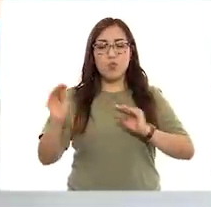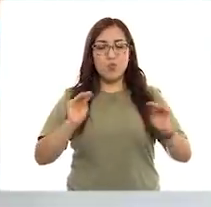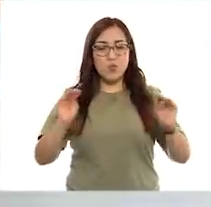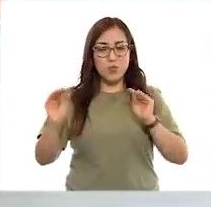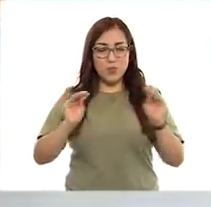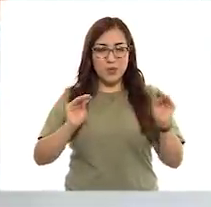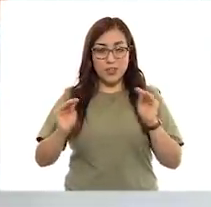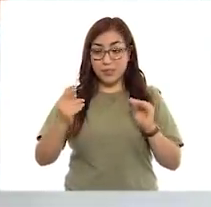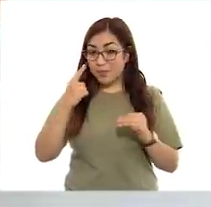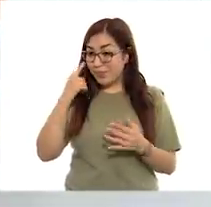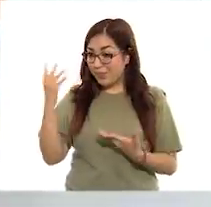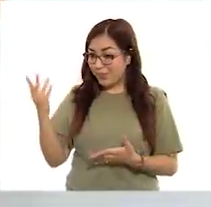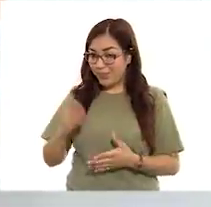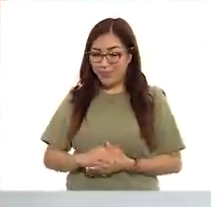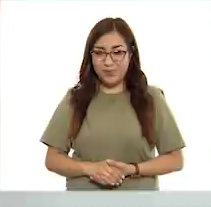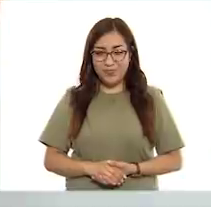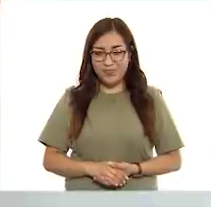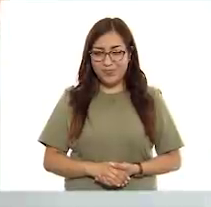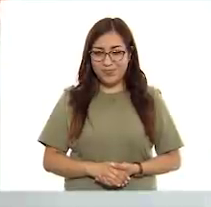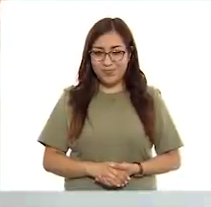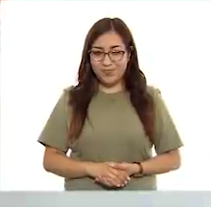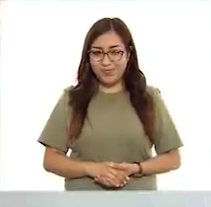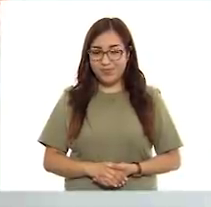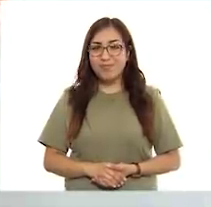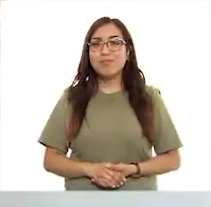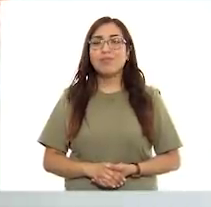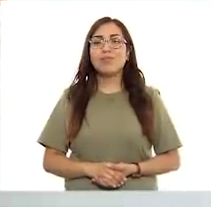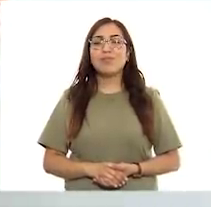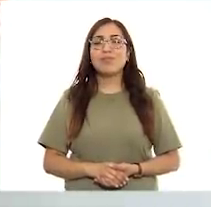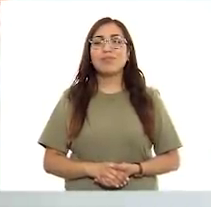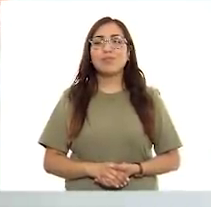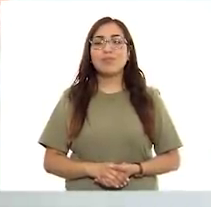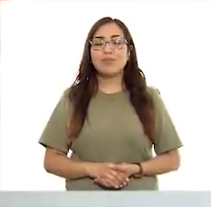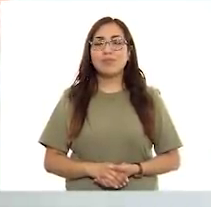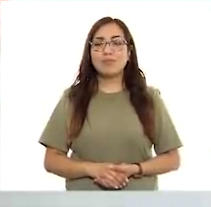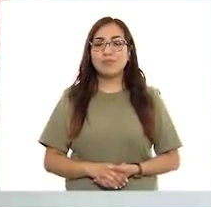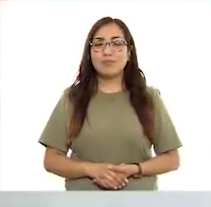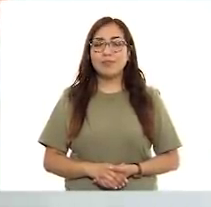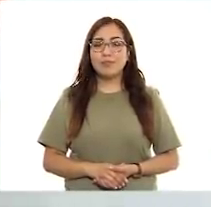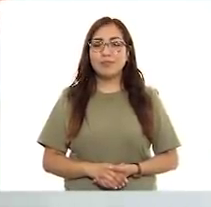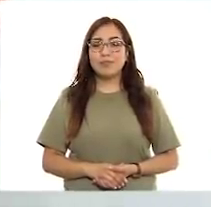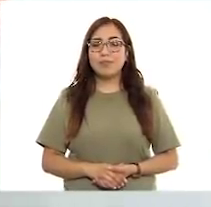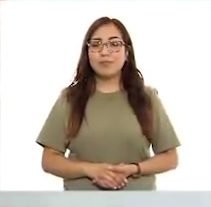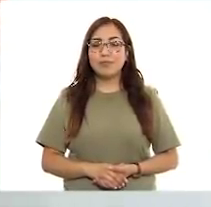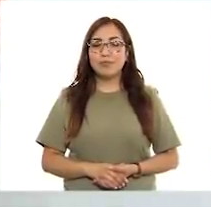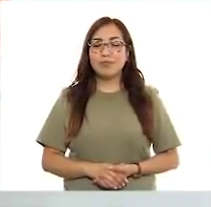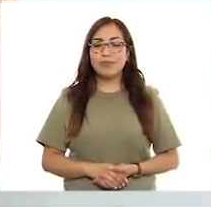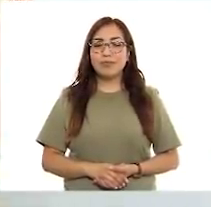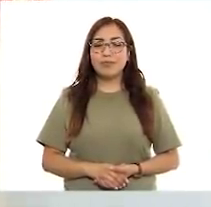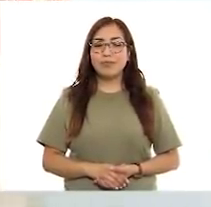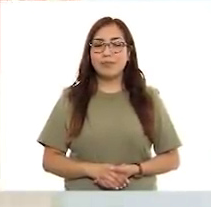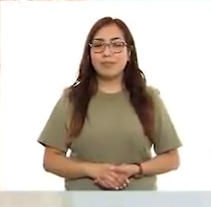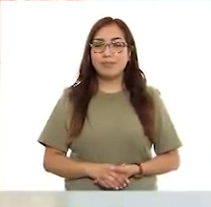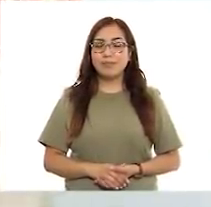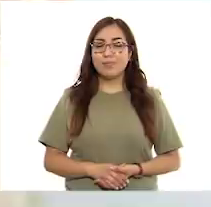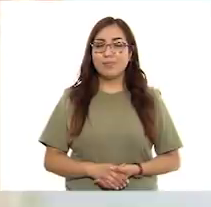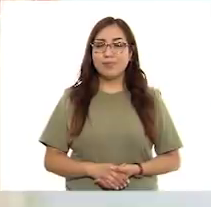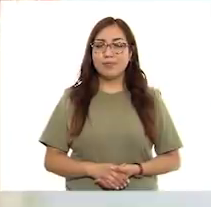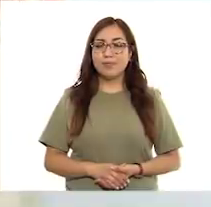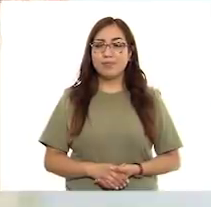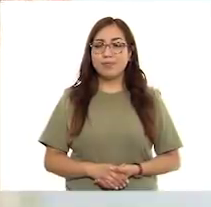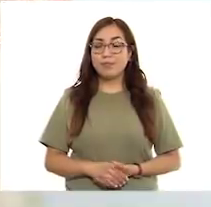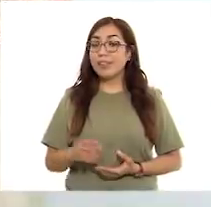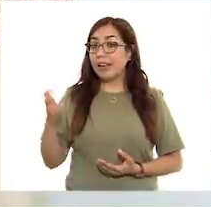Entonces aquí dibujo una pierna, otra pierna, y este movimiento